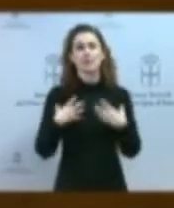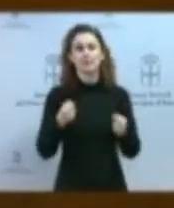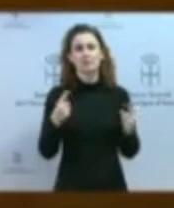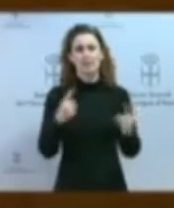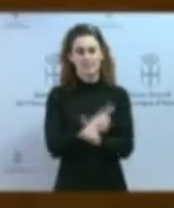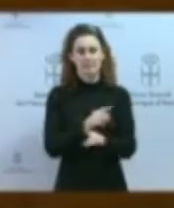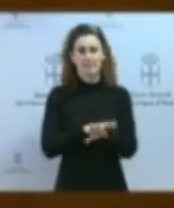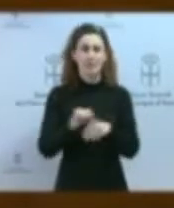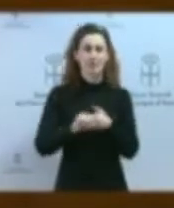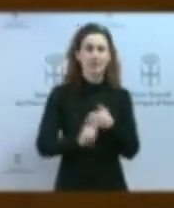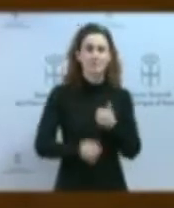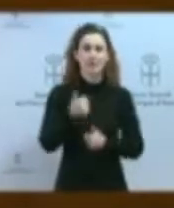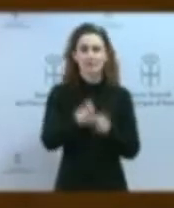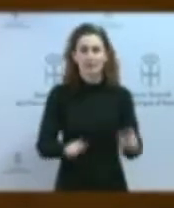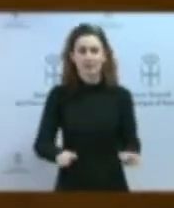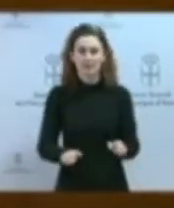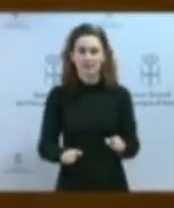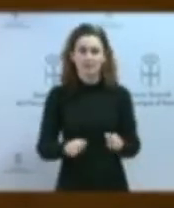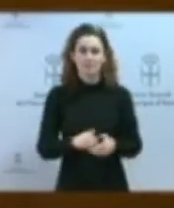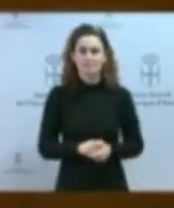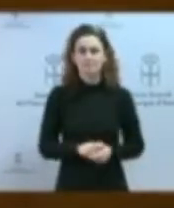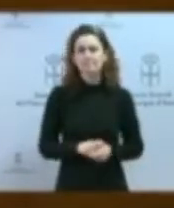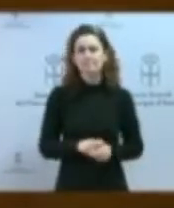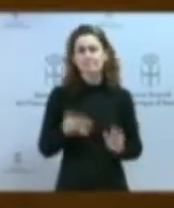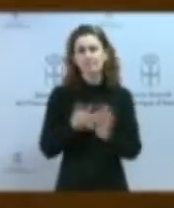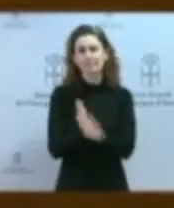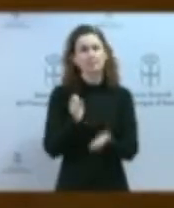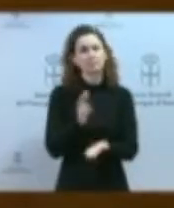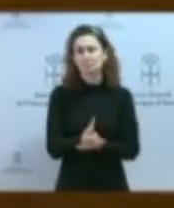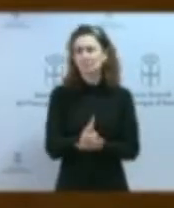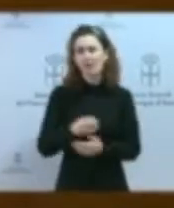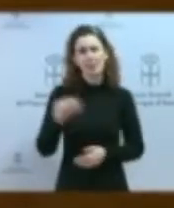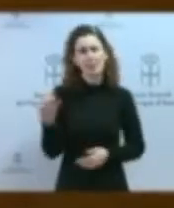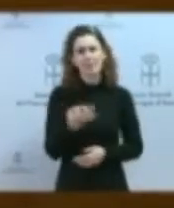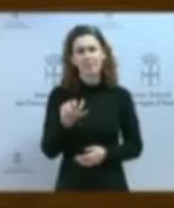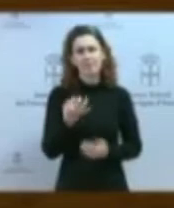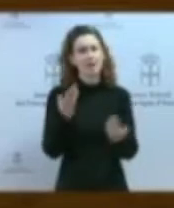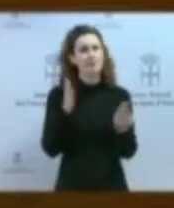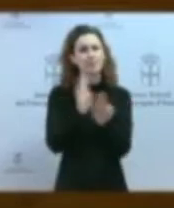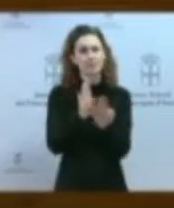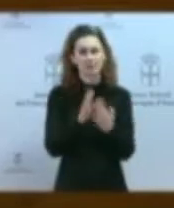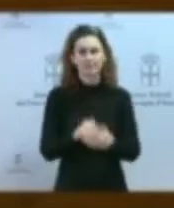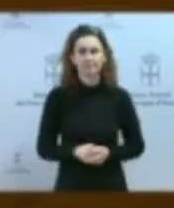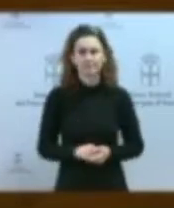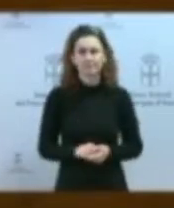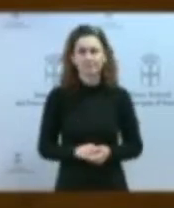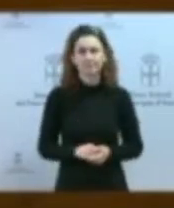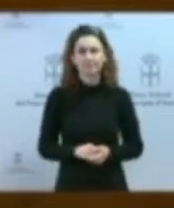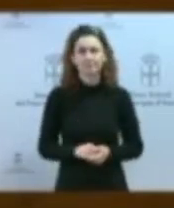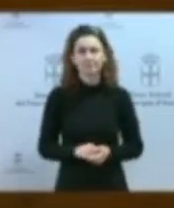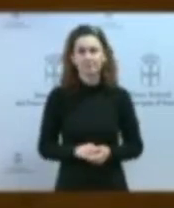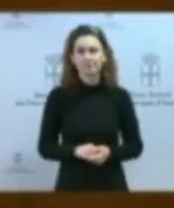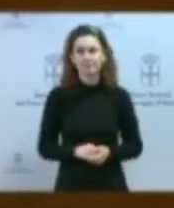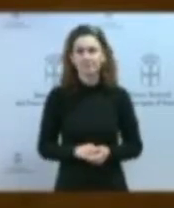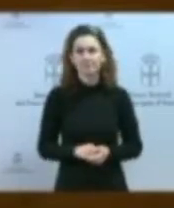reto inaplazable que tenemos que ponernos sobre la mesa. En materia del fondo de rescate,